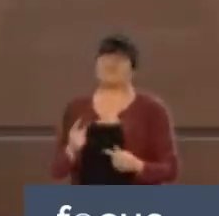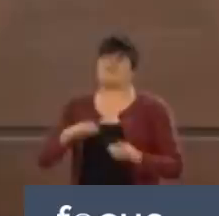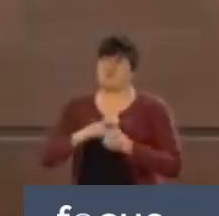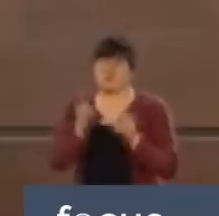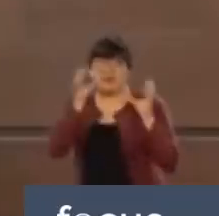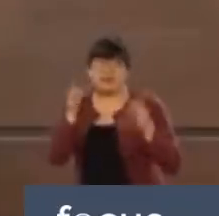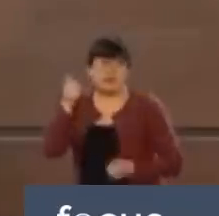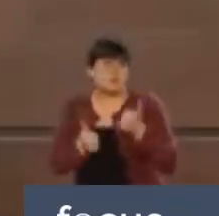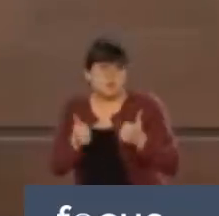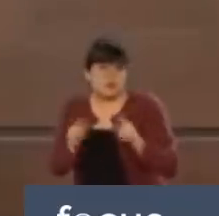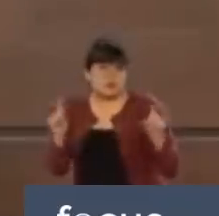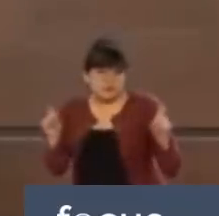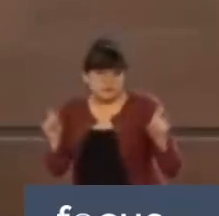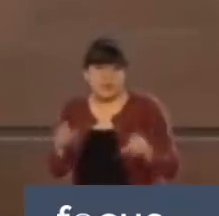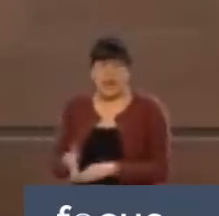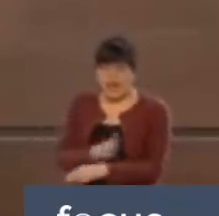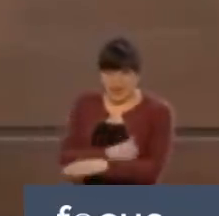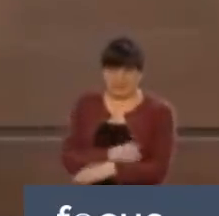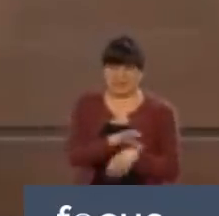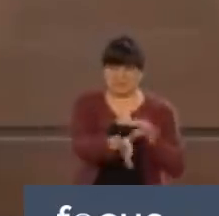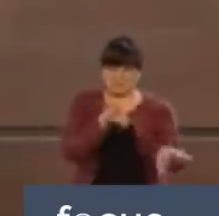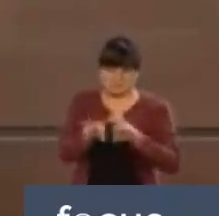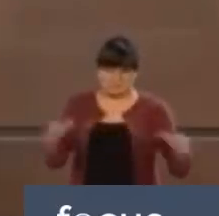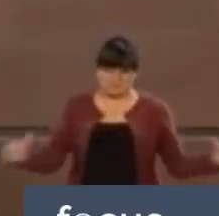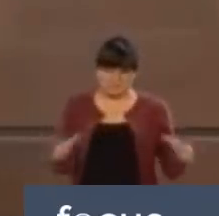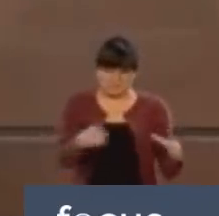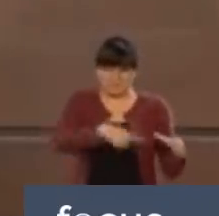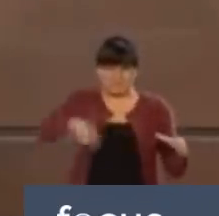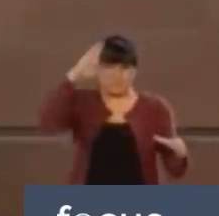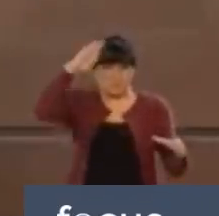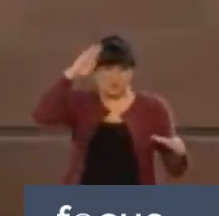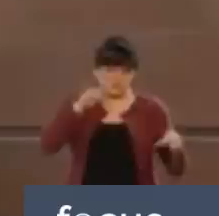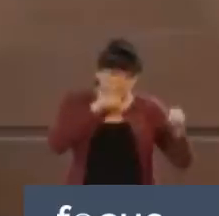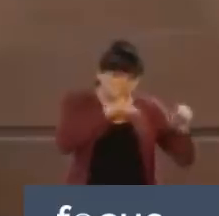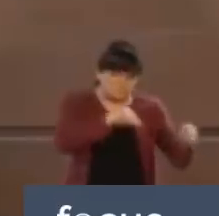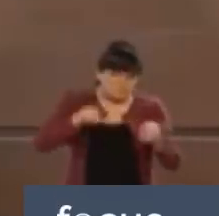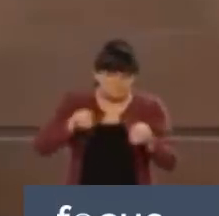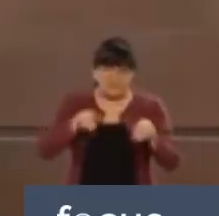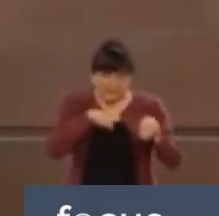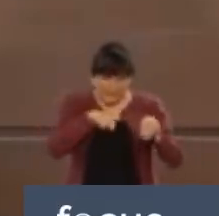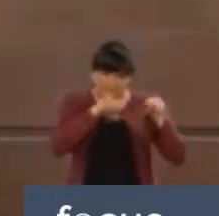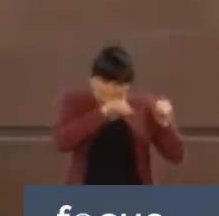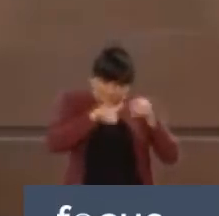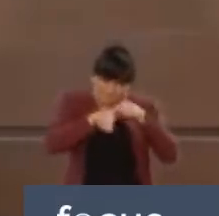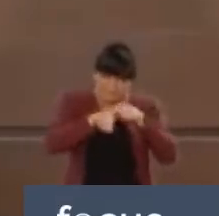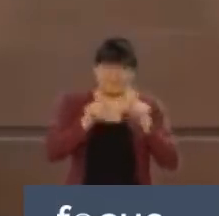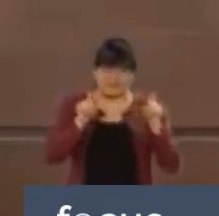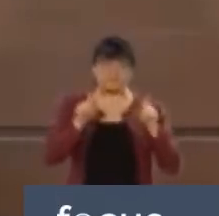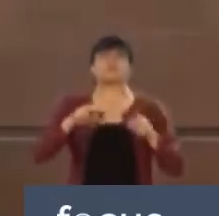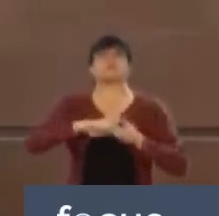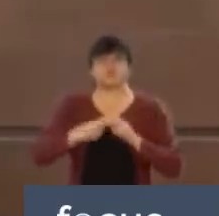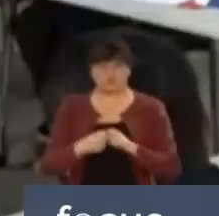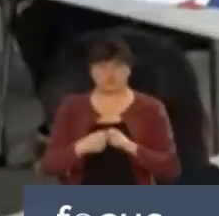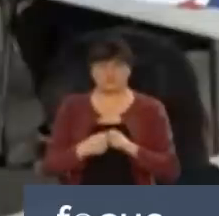formación y en el entrenamiento de la policía. Creemos que es una primera propuesta que tenemos que abordar. Nuestros policías